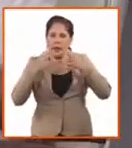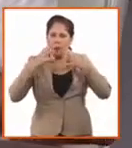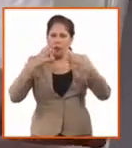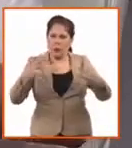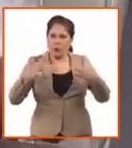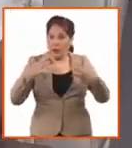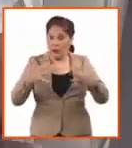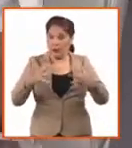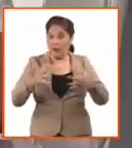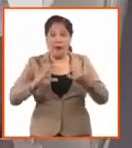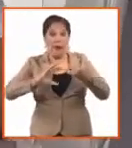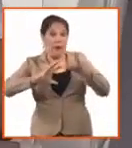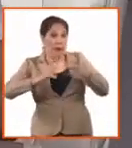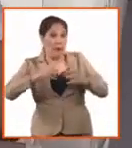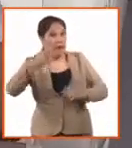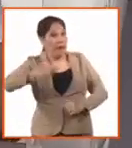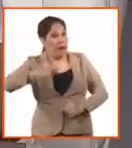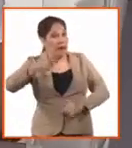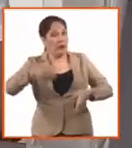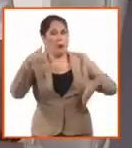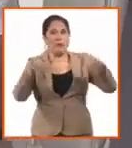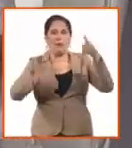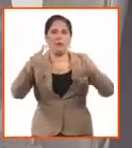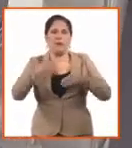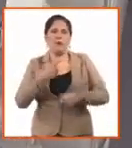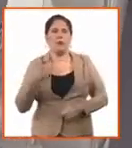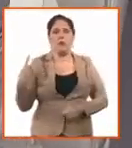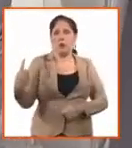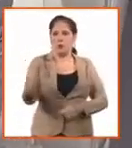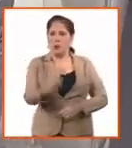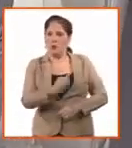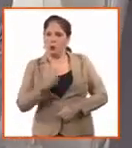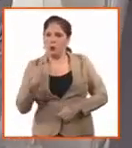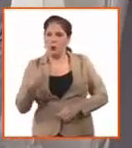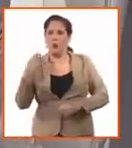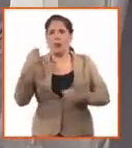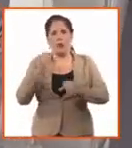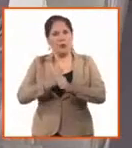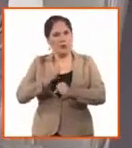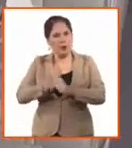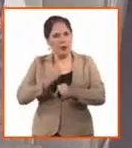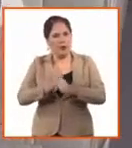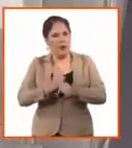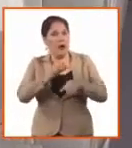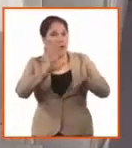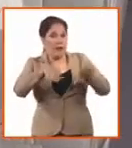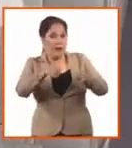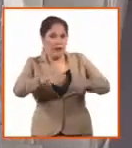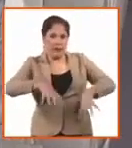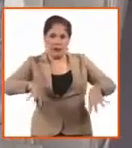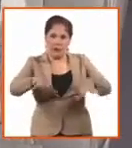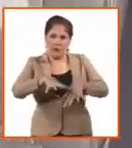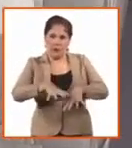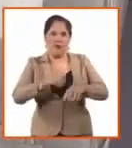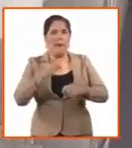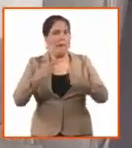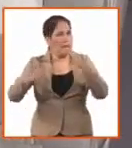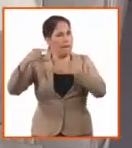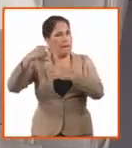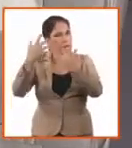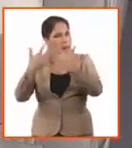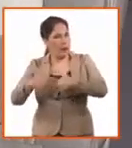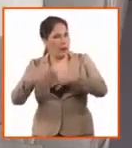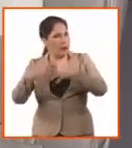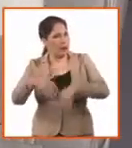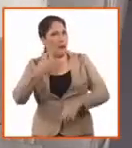se habilite en derechos de participación a los trabajadores con respecto a la producción a los